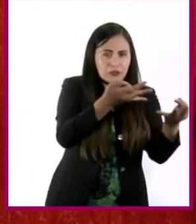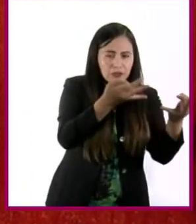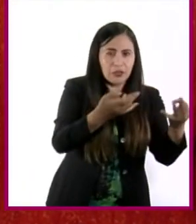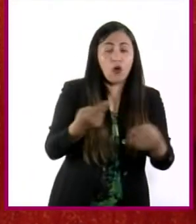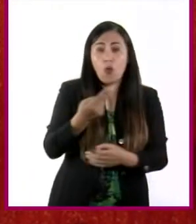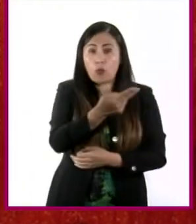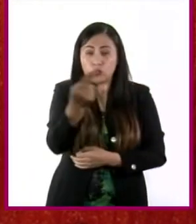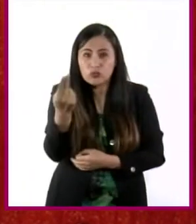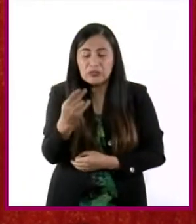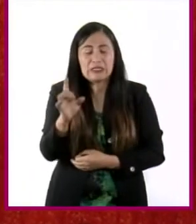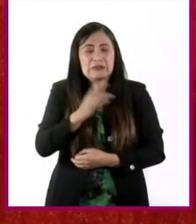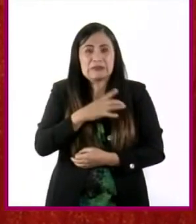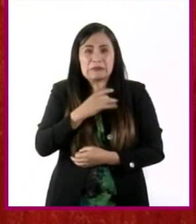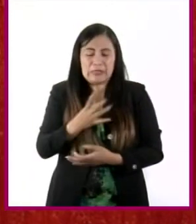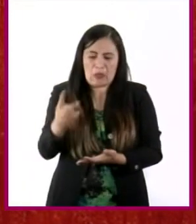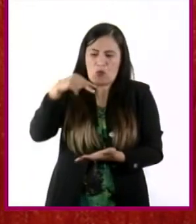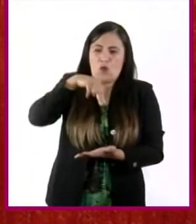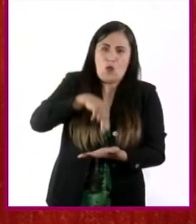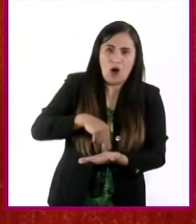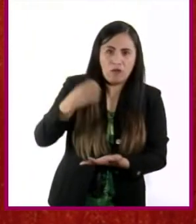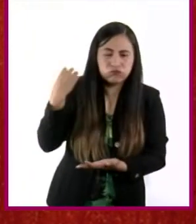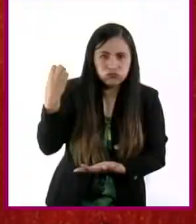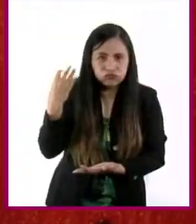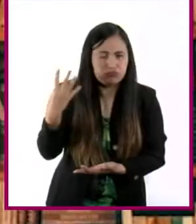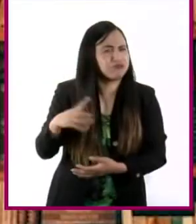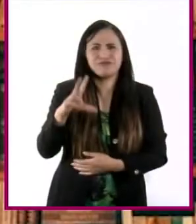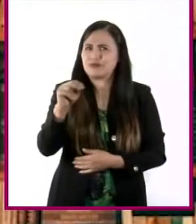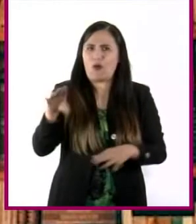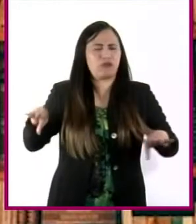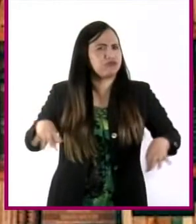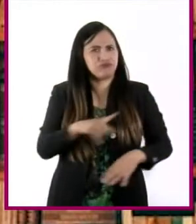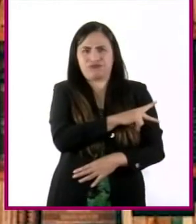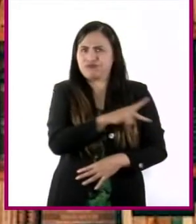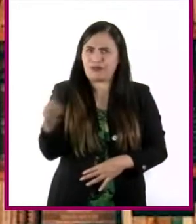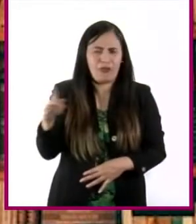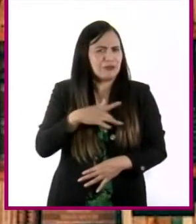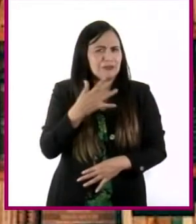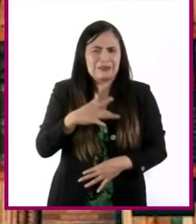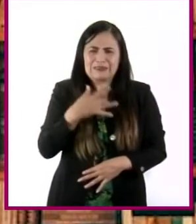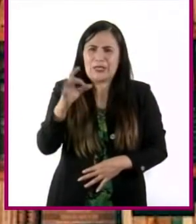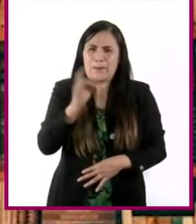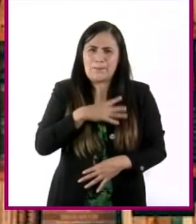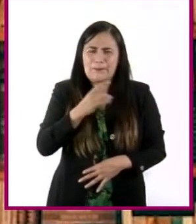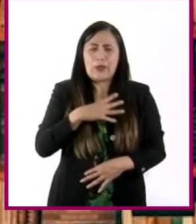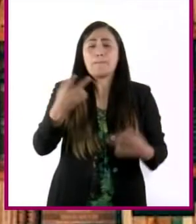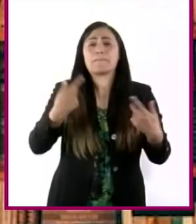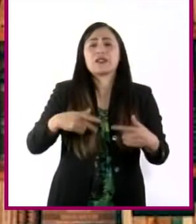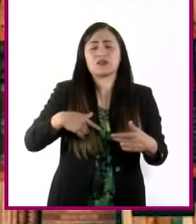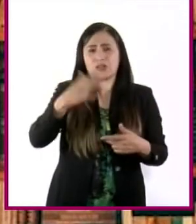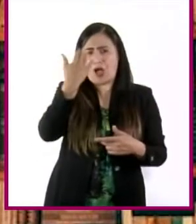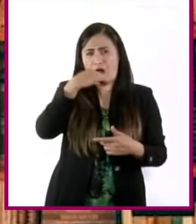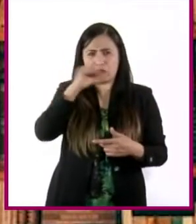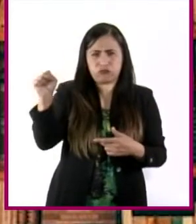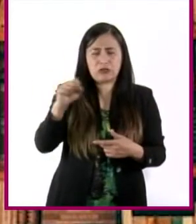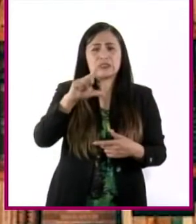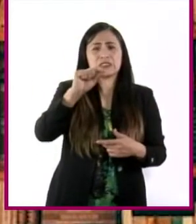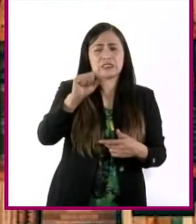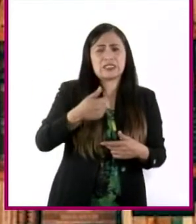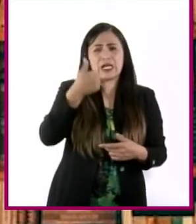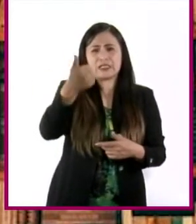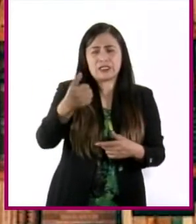les impone el hecho de hablar en público. Nos pasa a la mayoría. Según algunos expertos, 76% de los